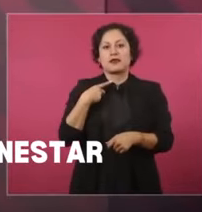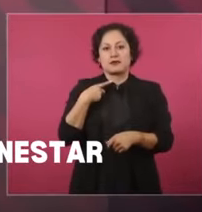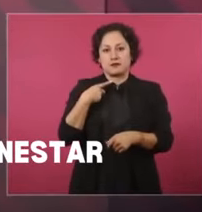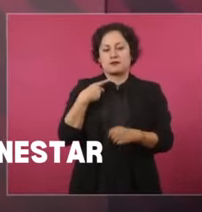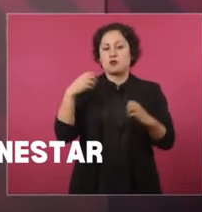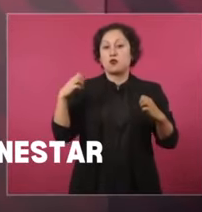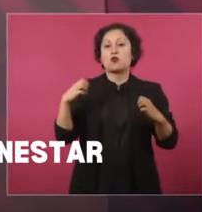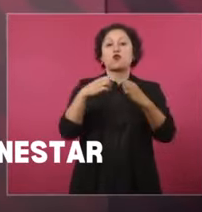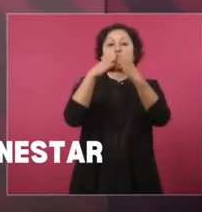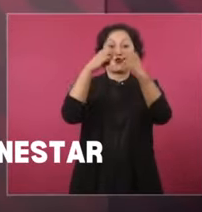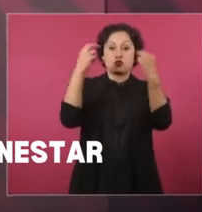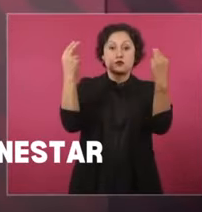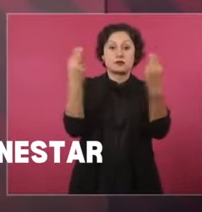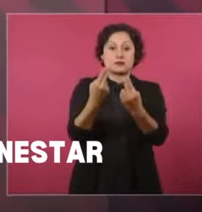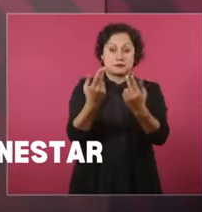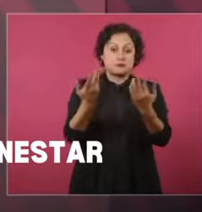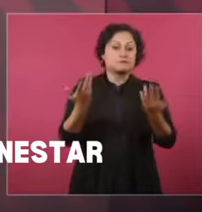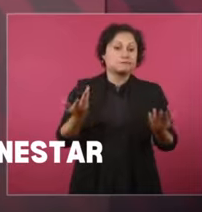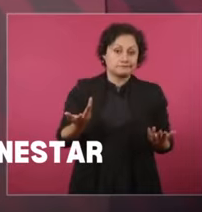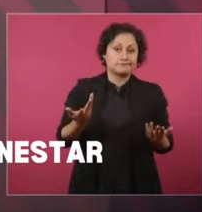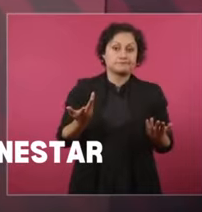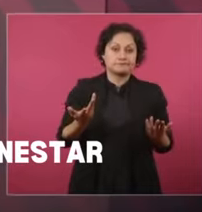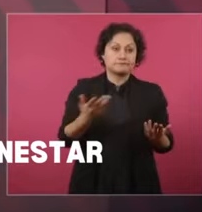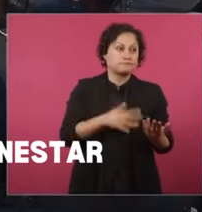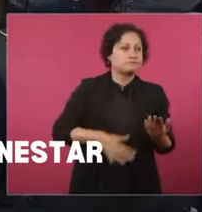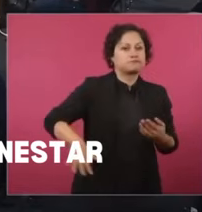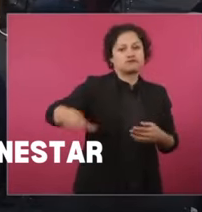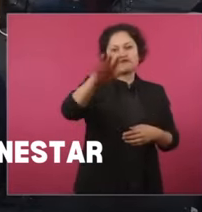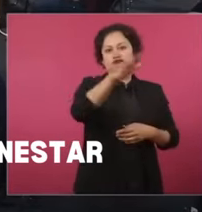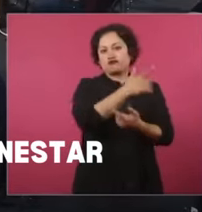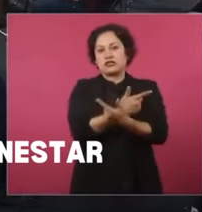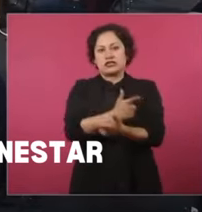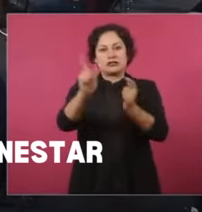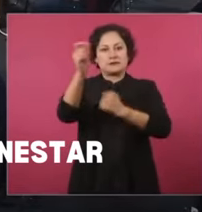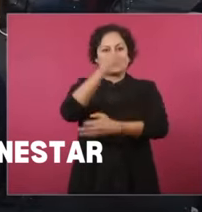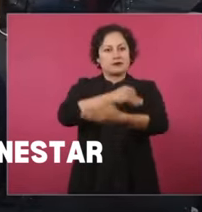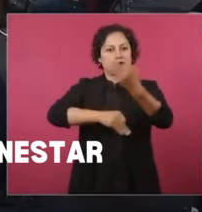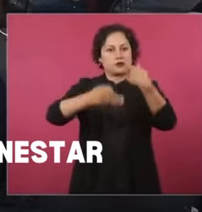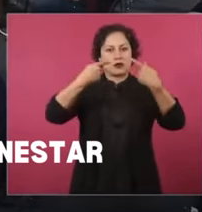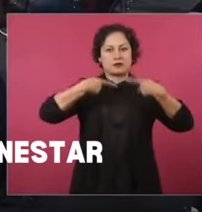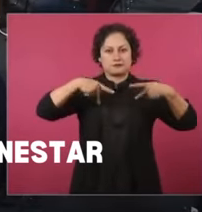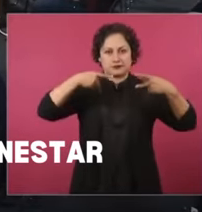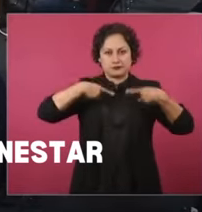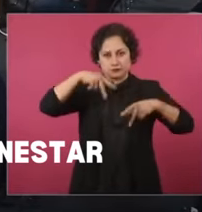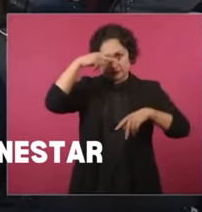urgencia, para cualquier ciudadano. Dos,